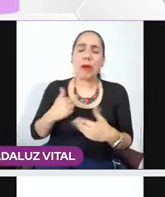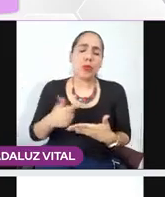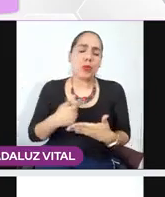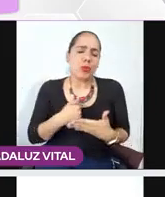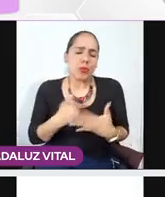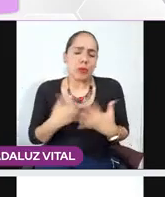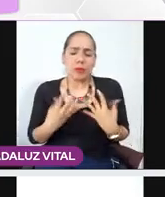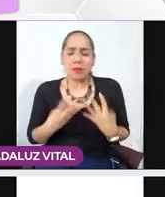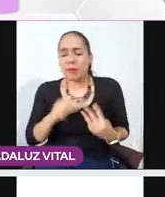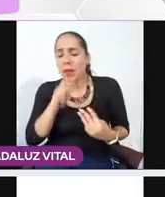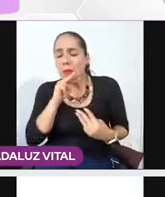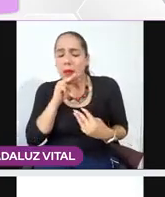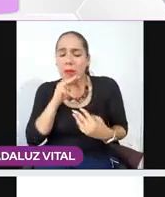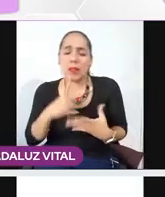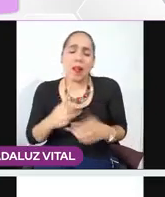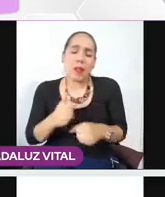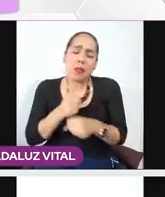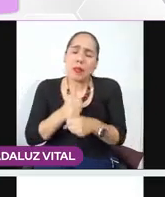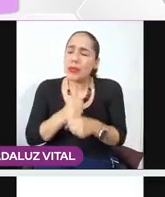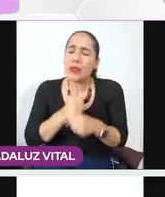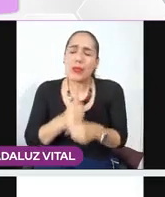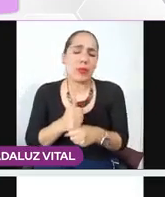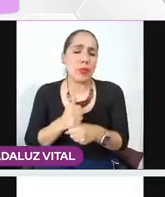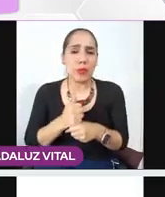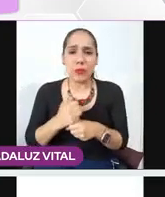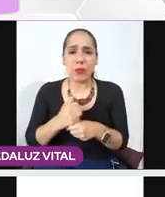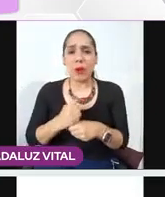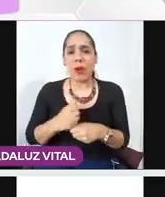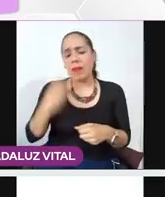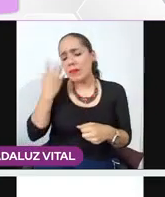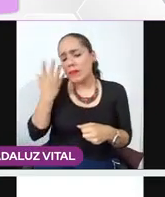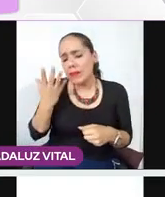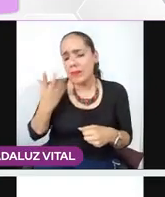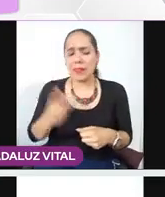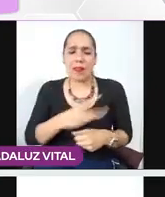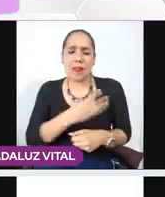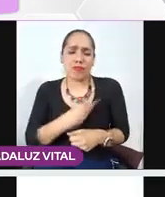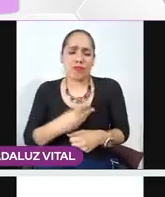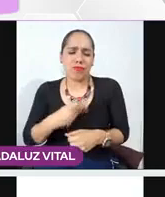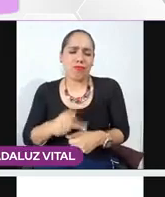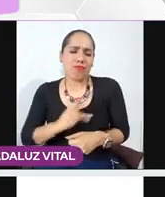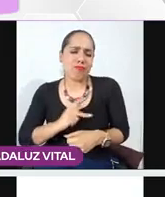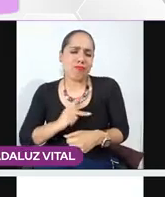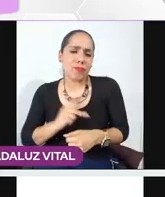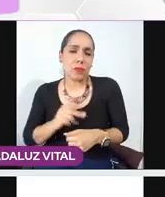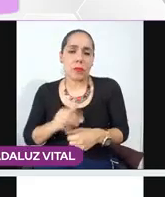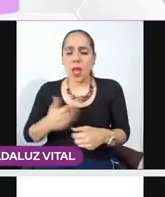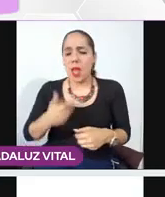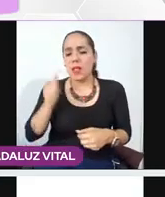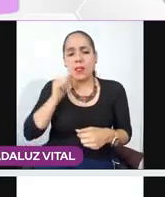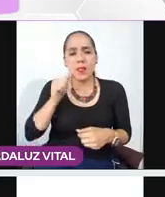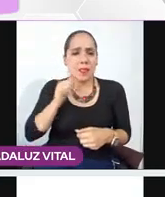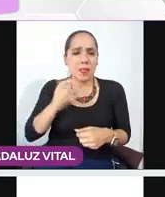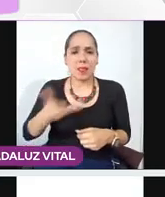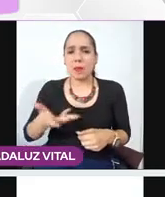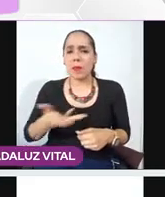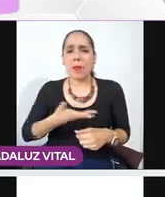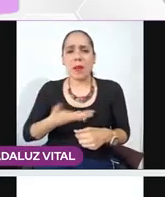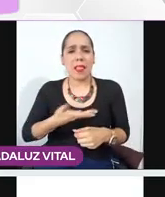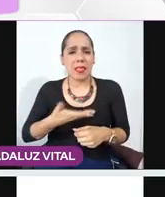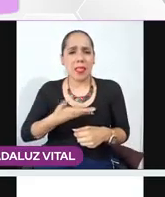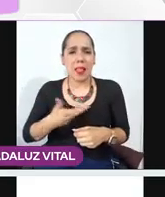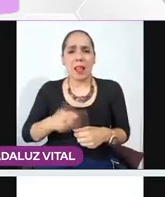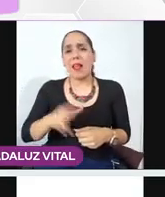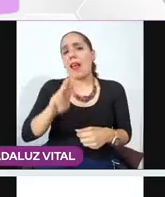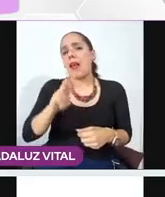hijos tengan un padre, decía por ahí nuestras telenovelas o novelas mexicanas del cine de